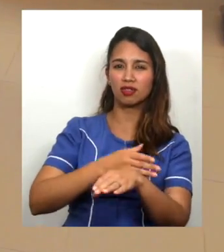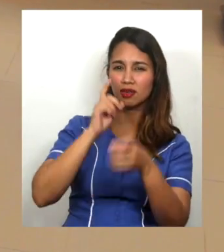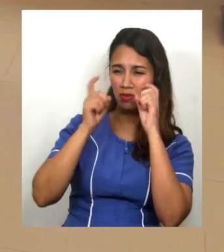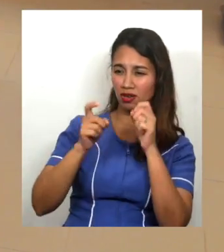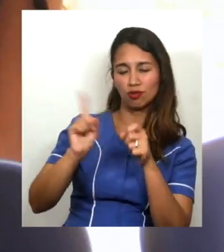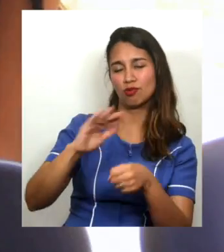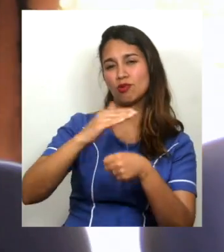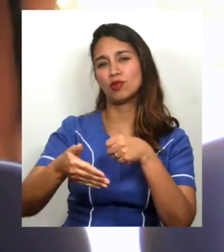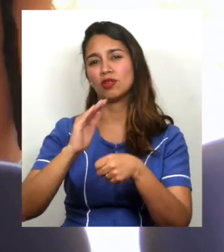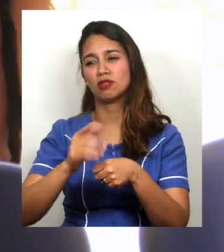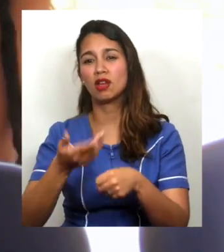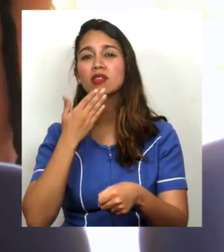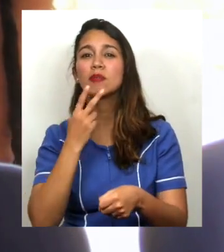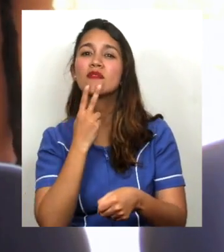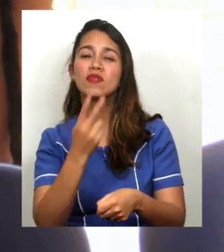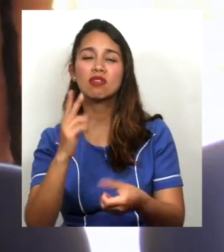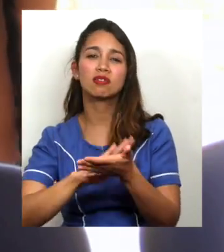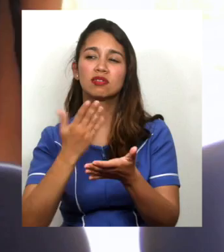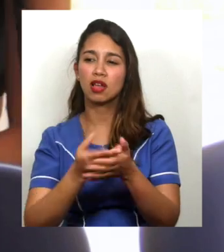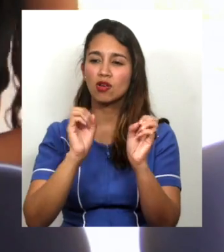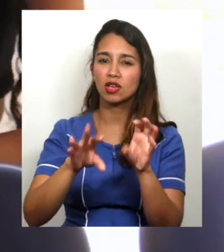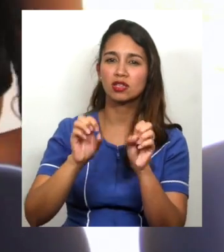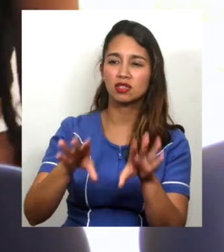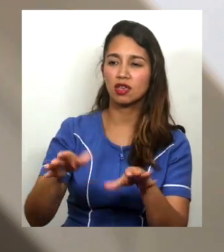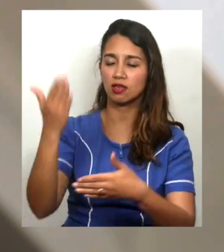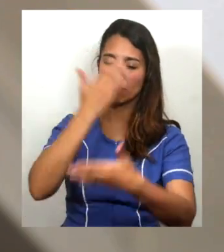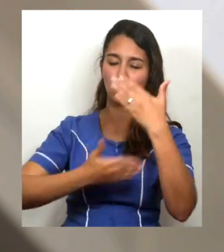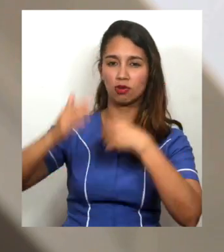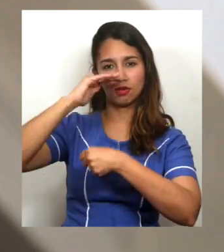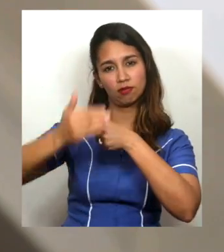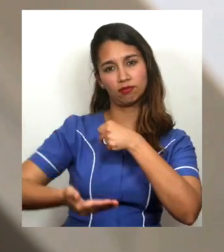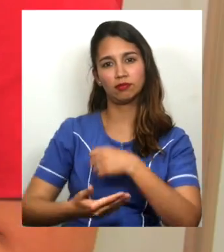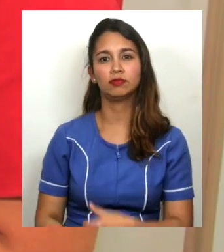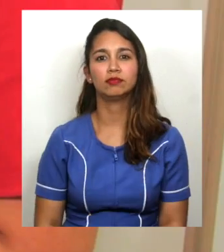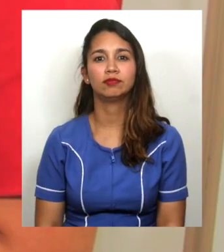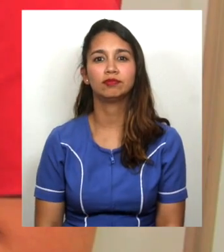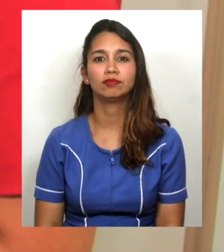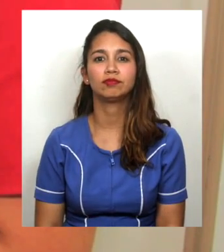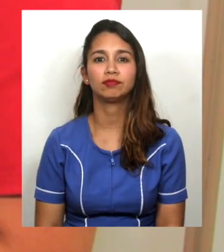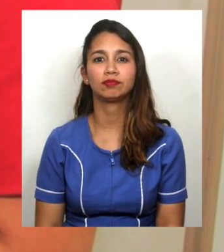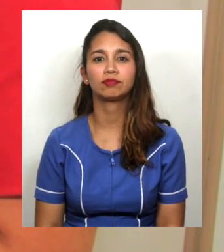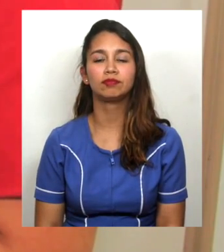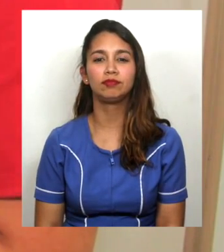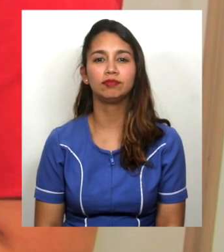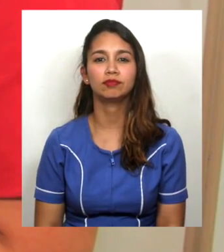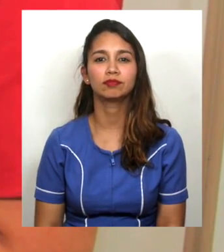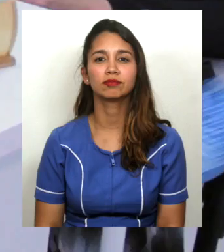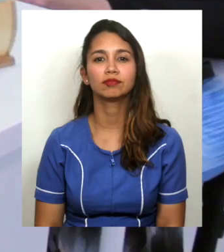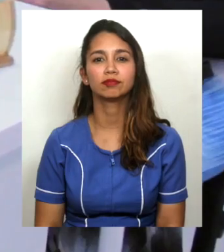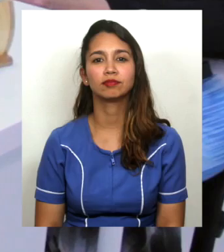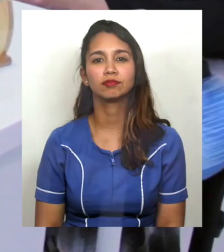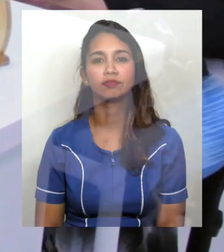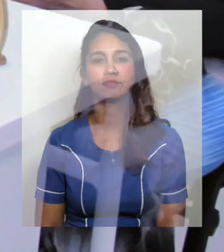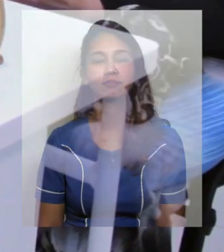corresponsabilidad en el cuidado de la salud, previniendo el daño en los individuos y sus familias y promoviendo estilos de vida saludables a